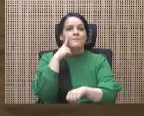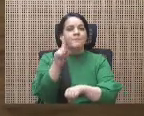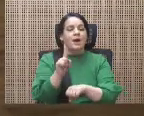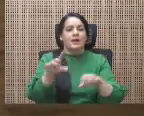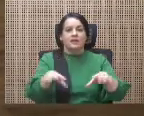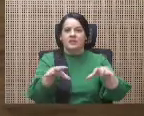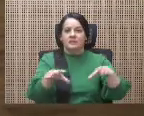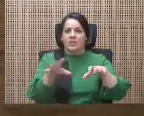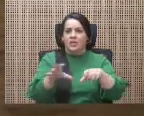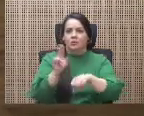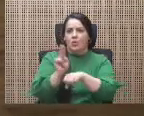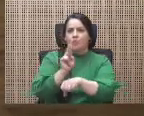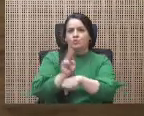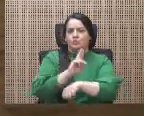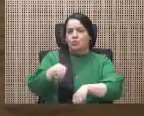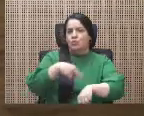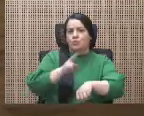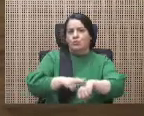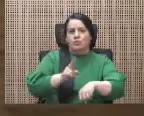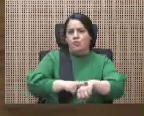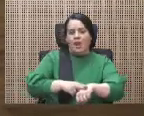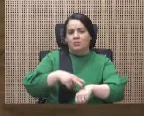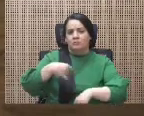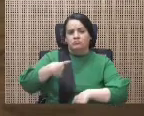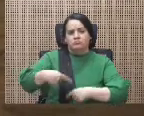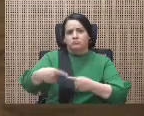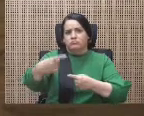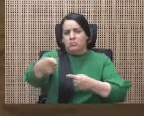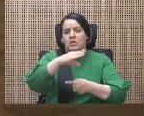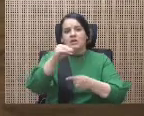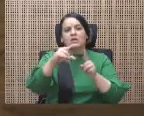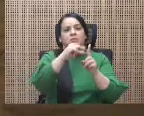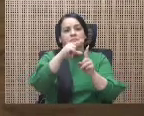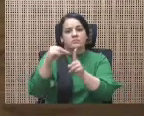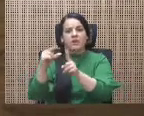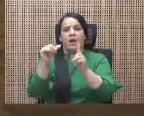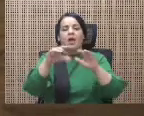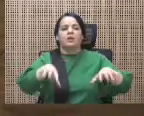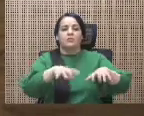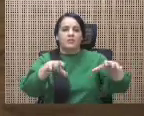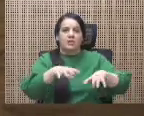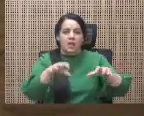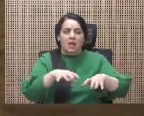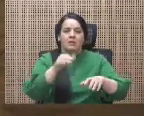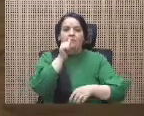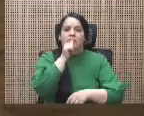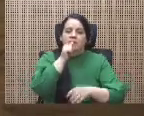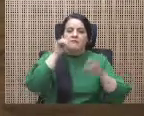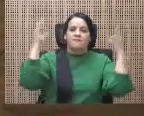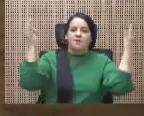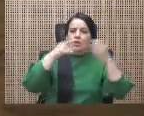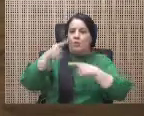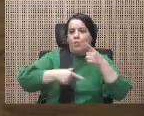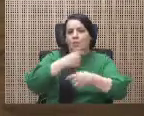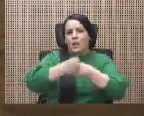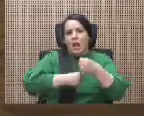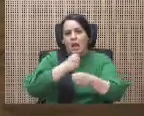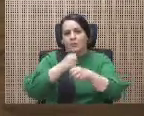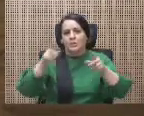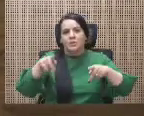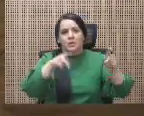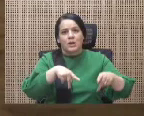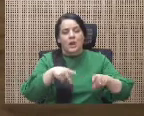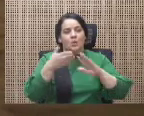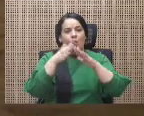de manera constante, pero también que se alquila para actividades privadas, para las fiestas de cumpleaños de las personas de la comunidad. Y